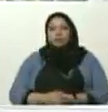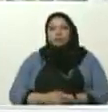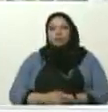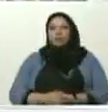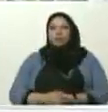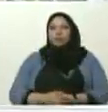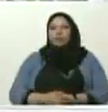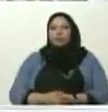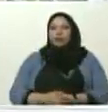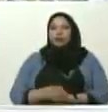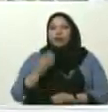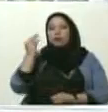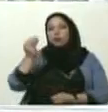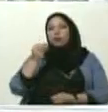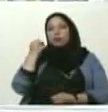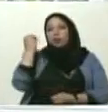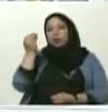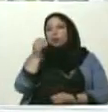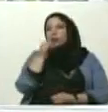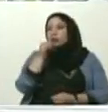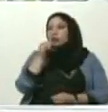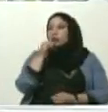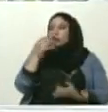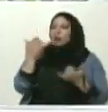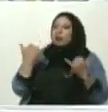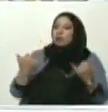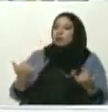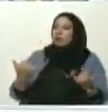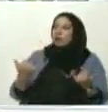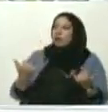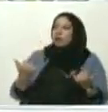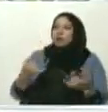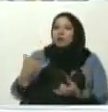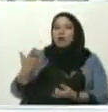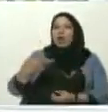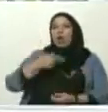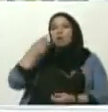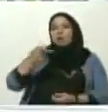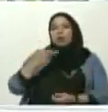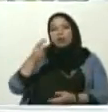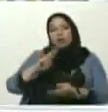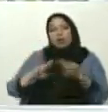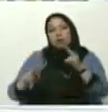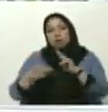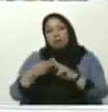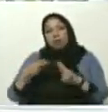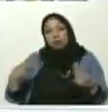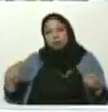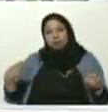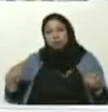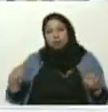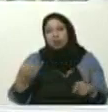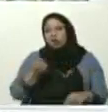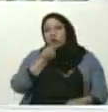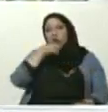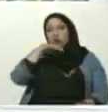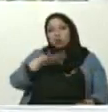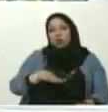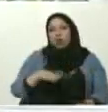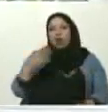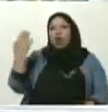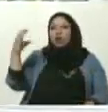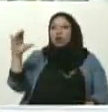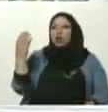Entonces, la confianza que tenemos ahora es que hay un viraje en la política de paz que históricamente ha tenido